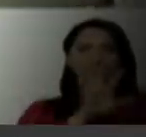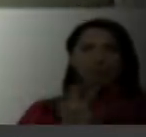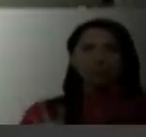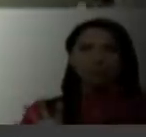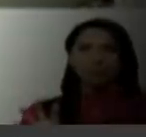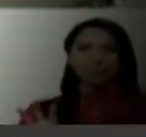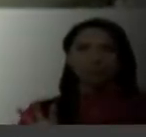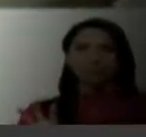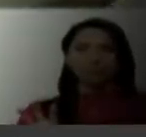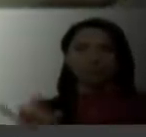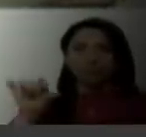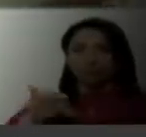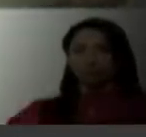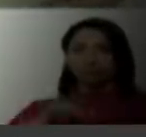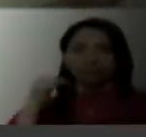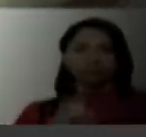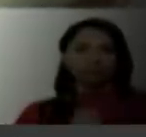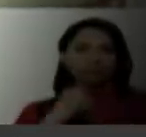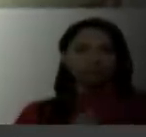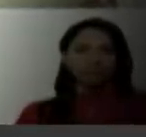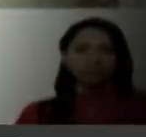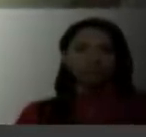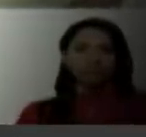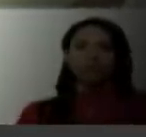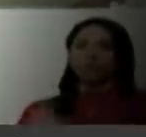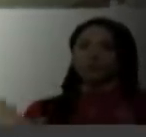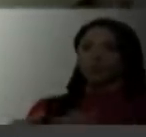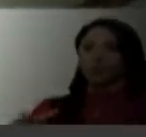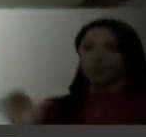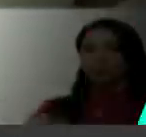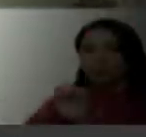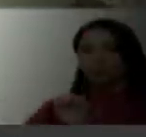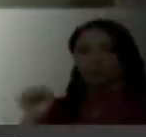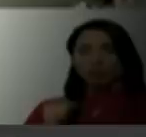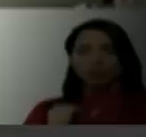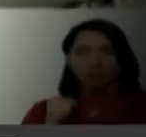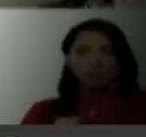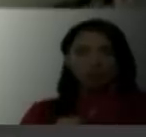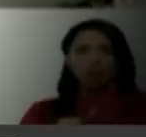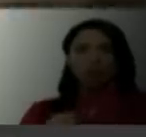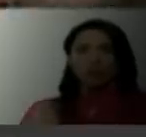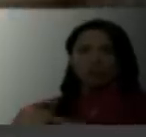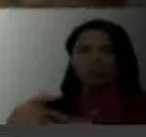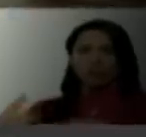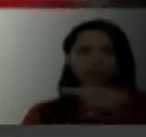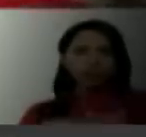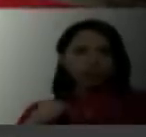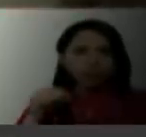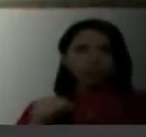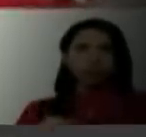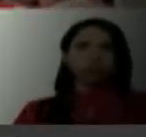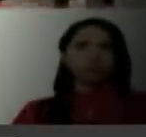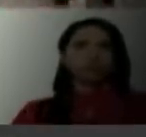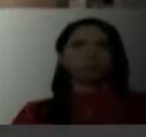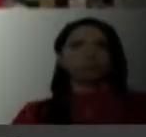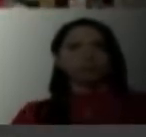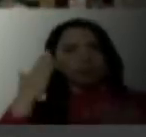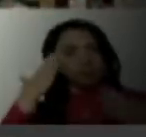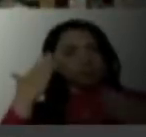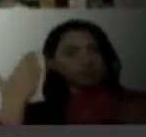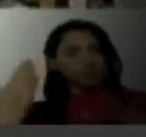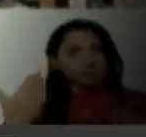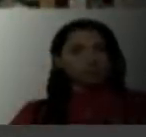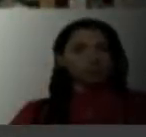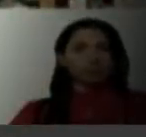de más de 16 países en el marco del Día Internacional de los Trabajadores. El encuentro virtual contó con la participación